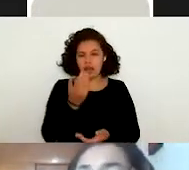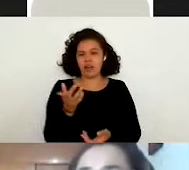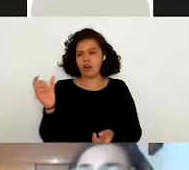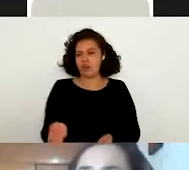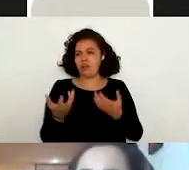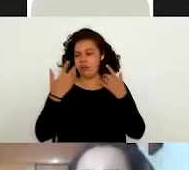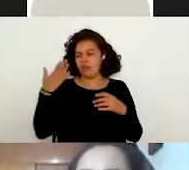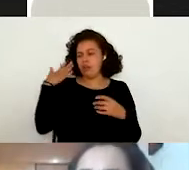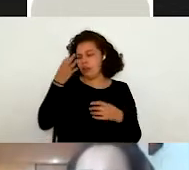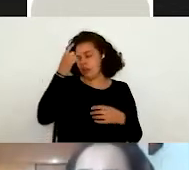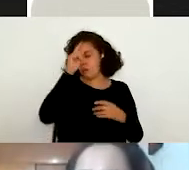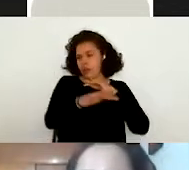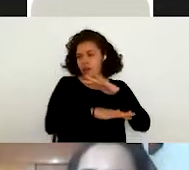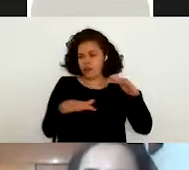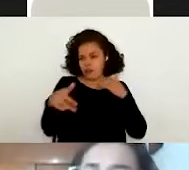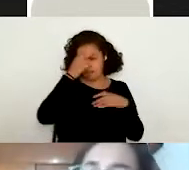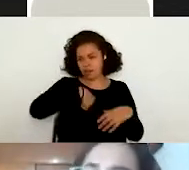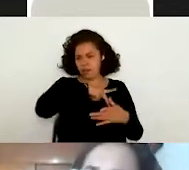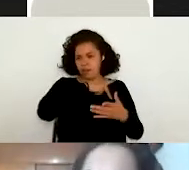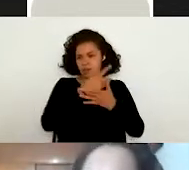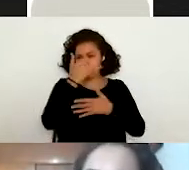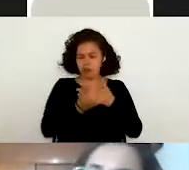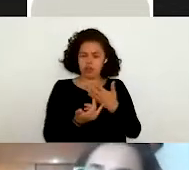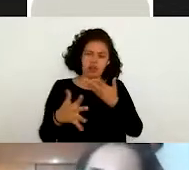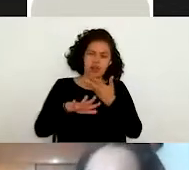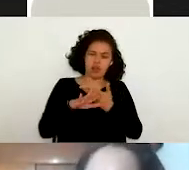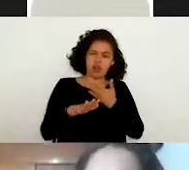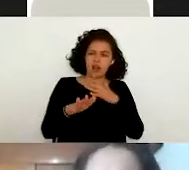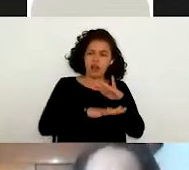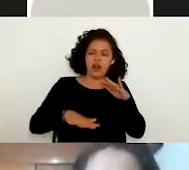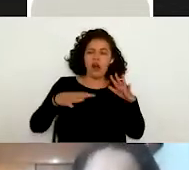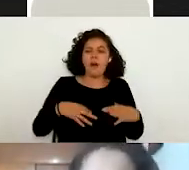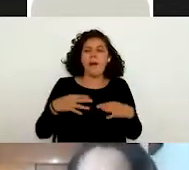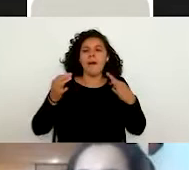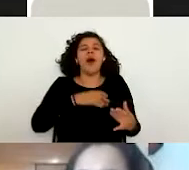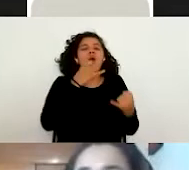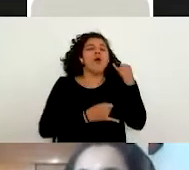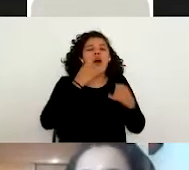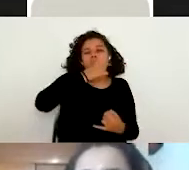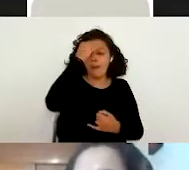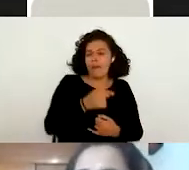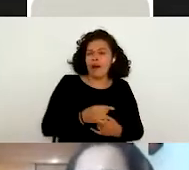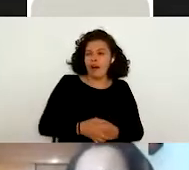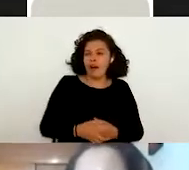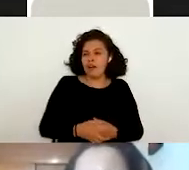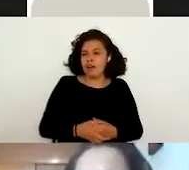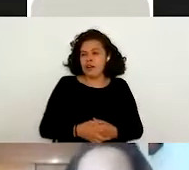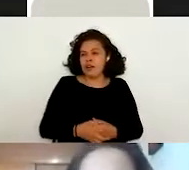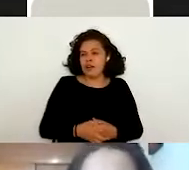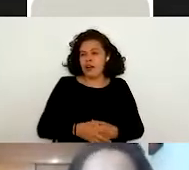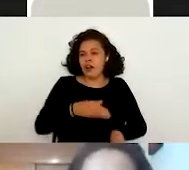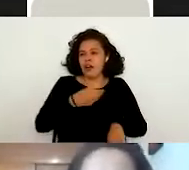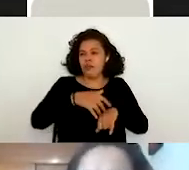¿no? La fundamentación a nuestro proyecto, fundamentar y justificar con cifras, con